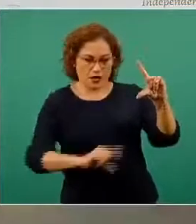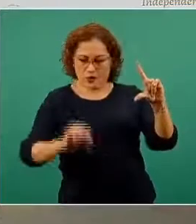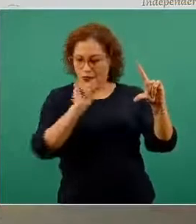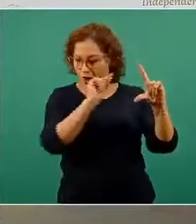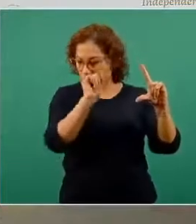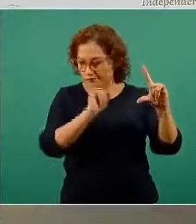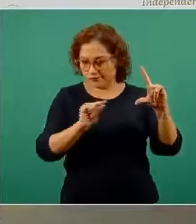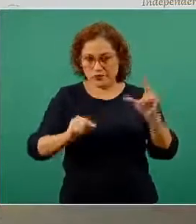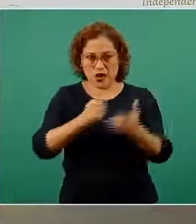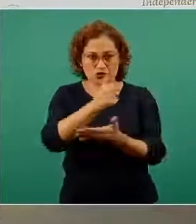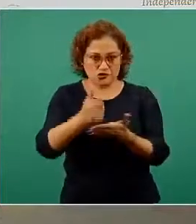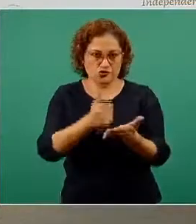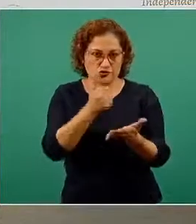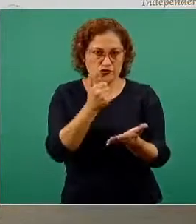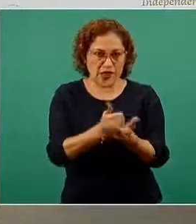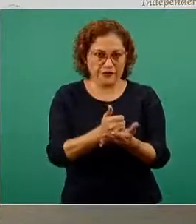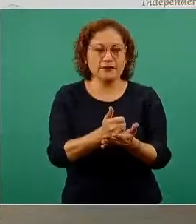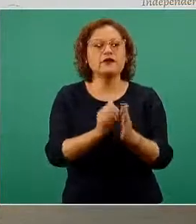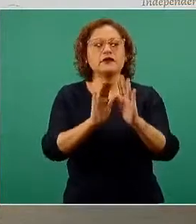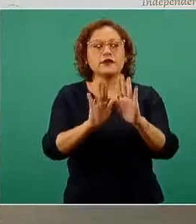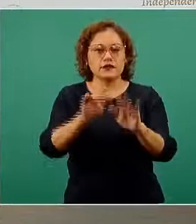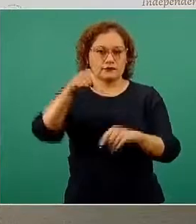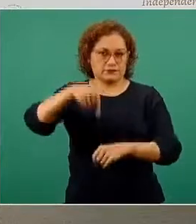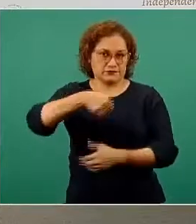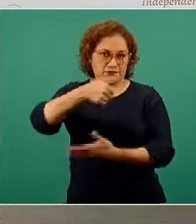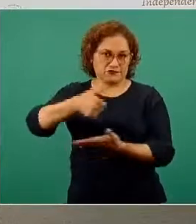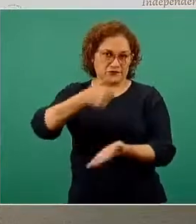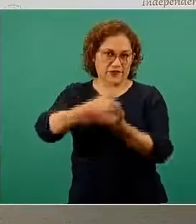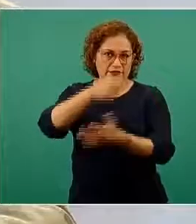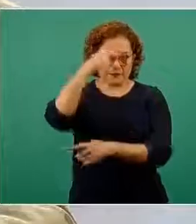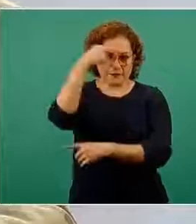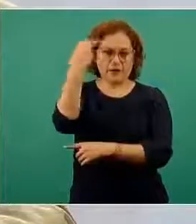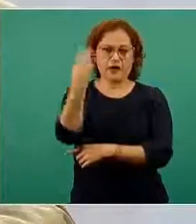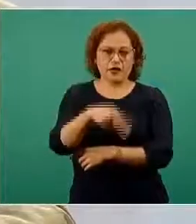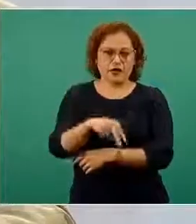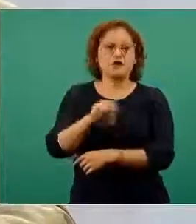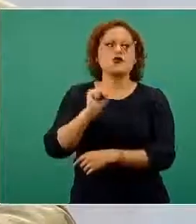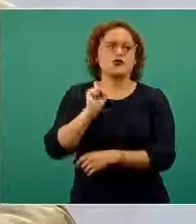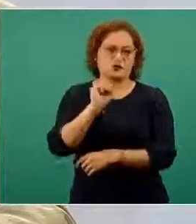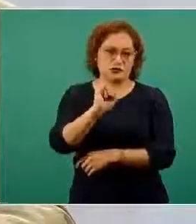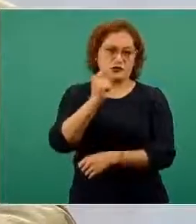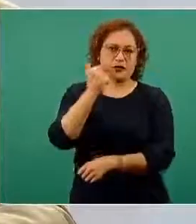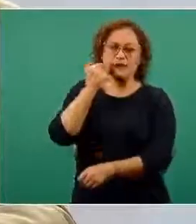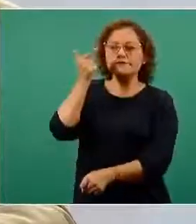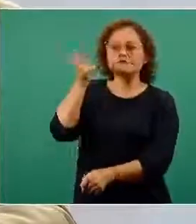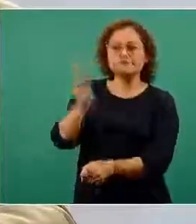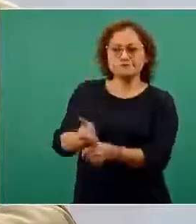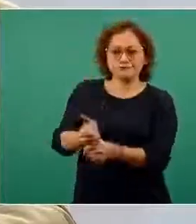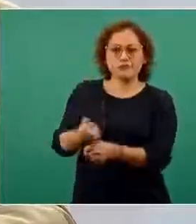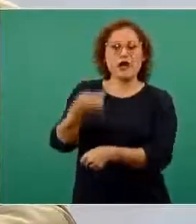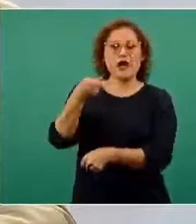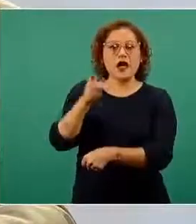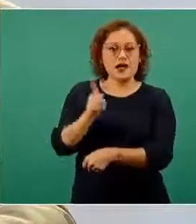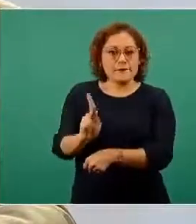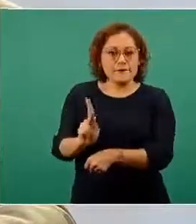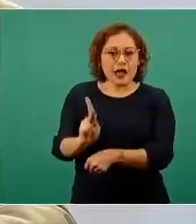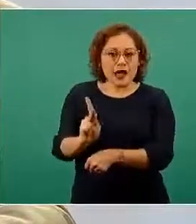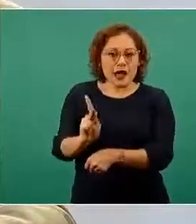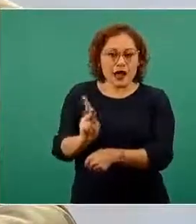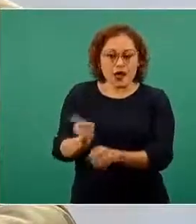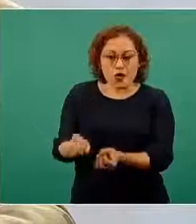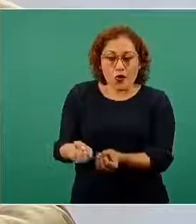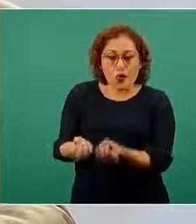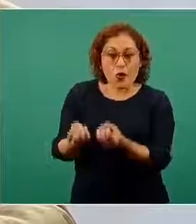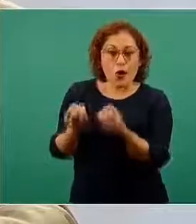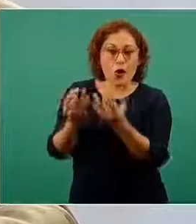ciudades. Y en Ciudad de México sí tenemos, identificamos, pero todavía no son del número como para pensar así que el brote